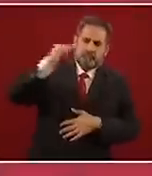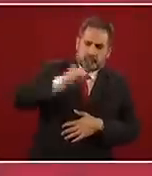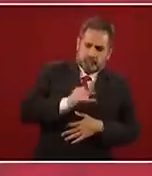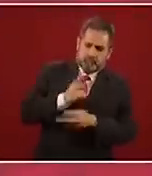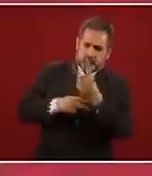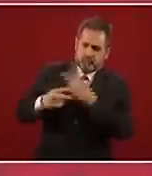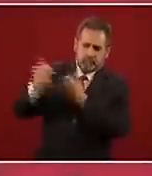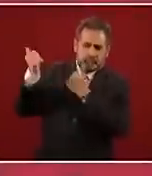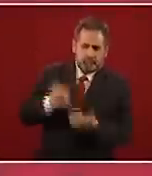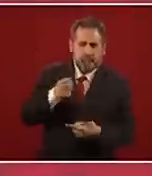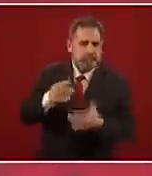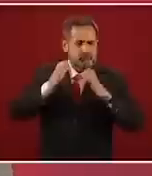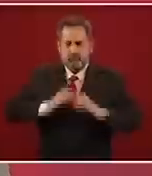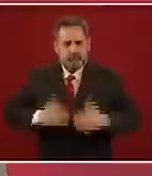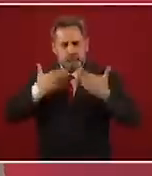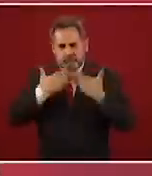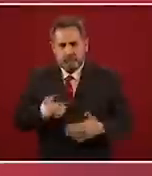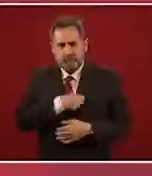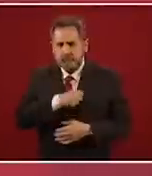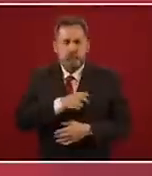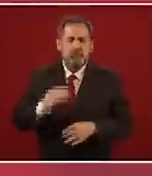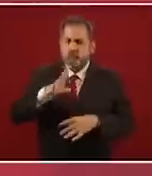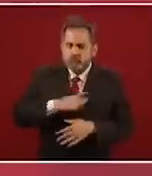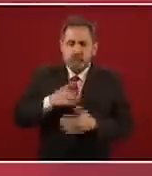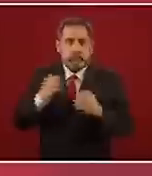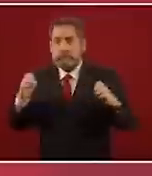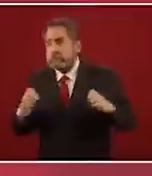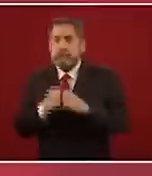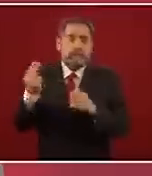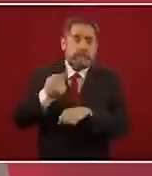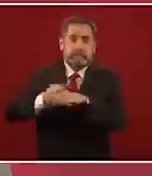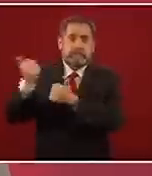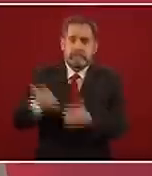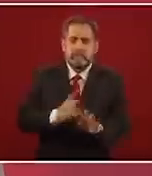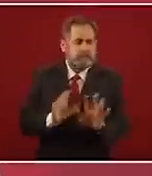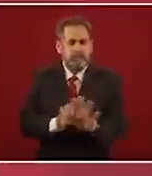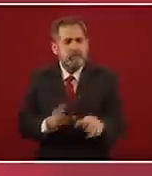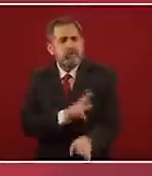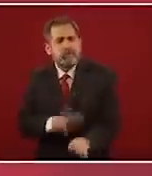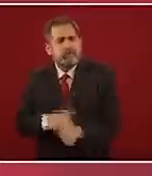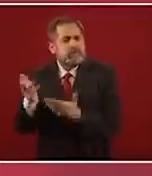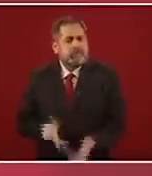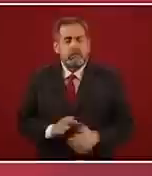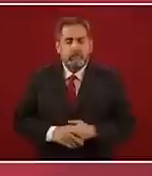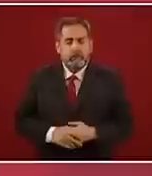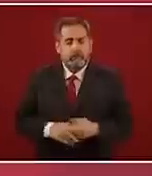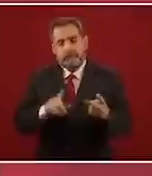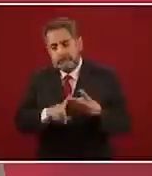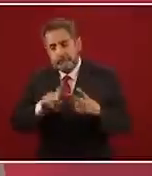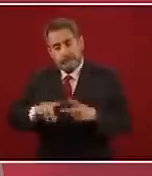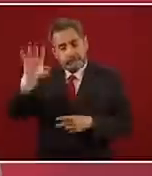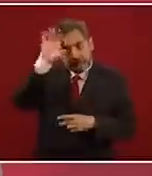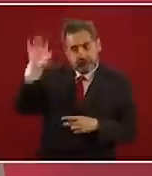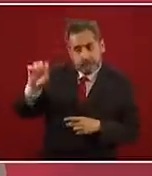pronto viene. Está en perfectas condiciones, no es una situación de un traslado de urgencia. Respecto a Morelos y otros estados que